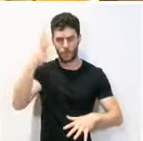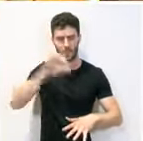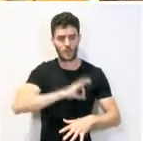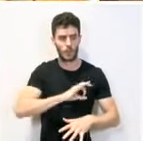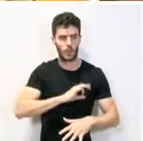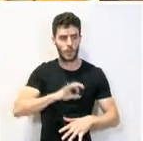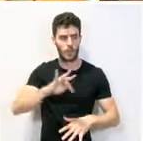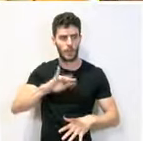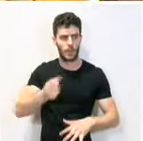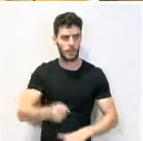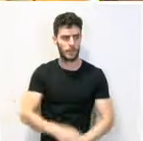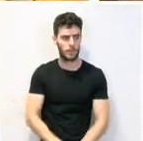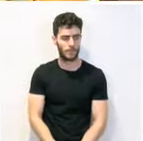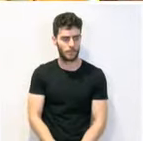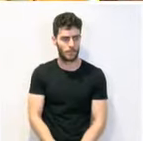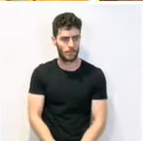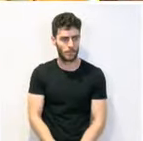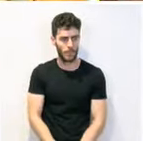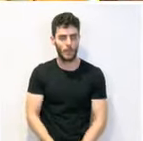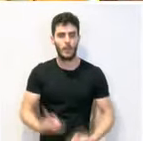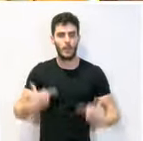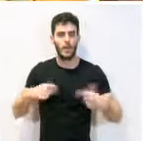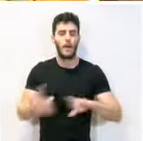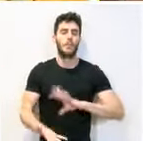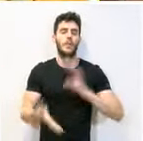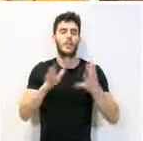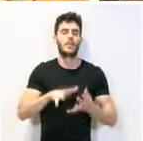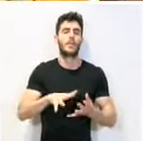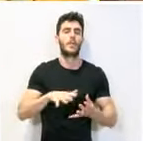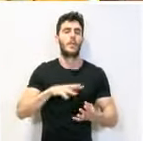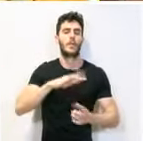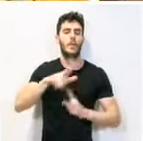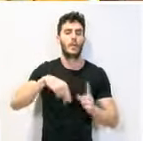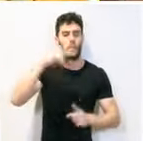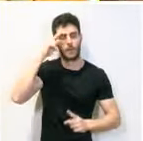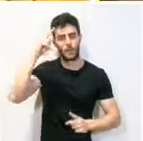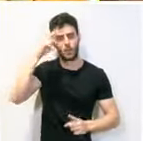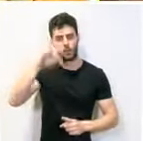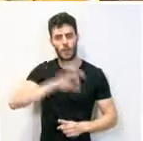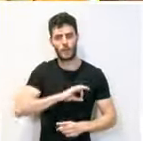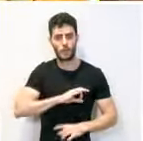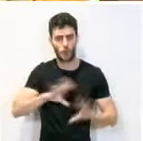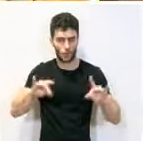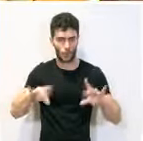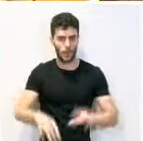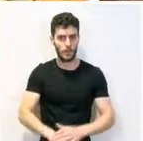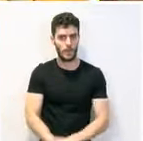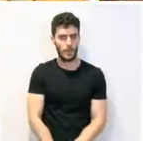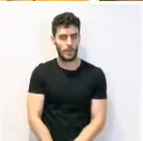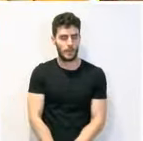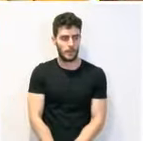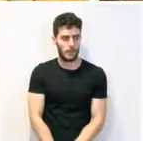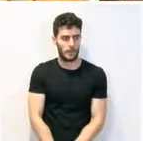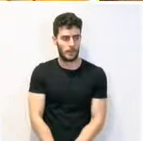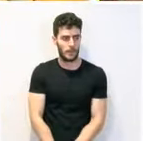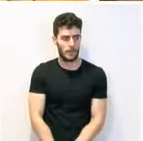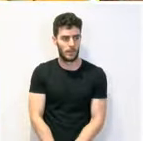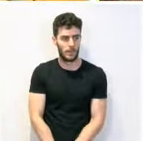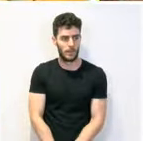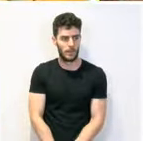Ita. En el ámbito de la transición ecológica, señor Dorado, son muchas veces las veces